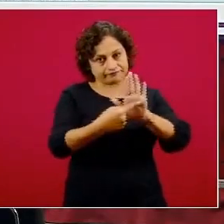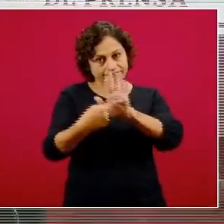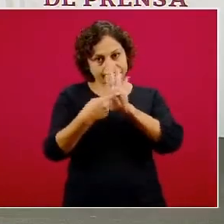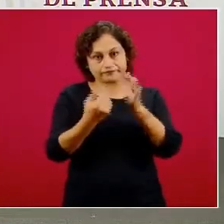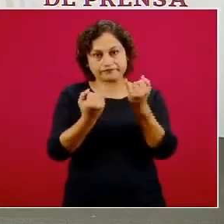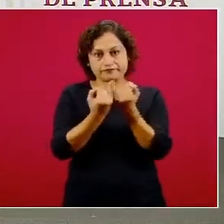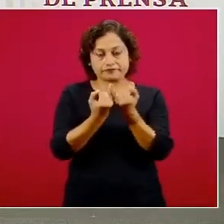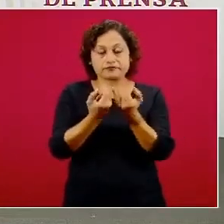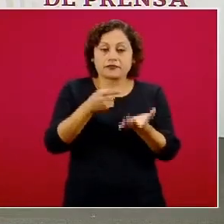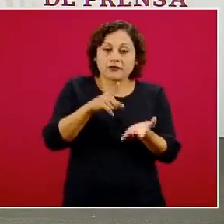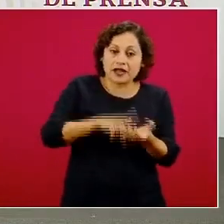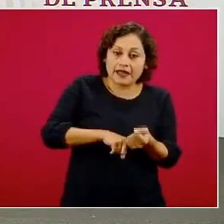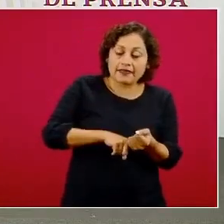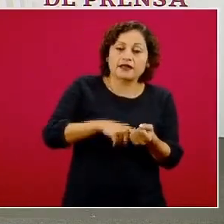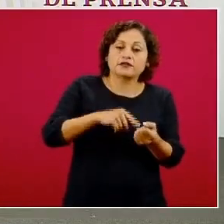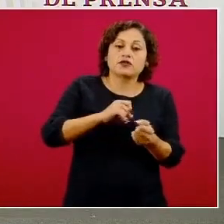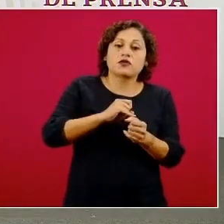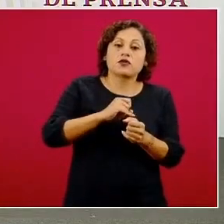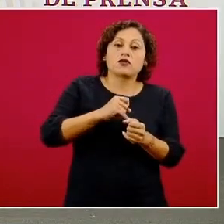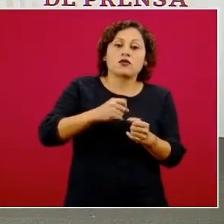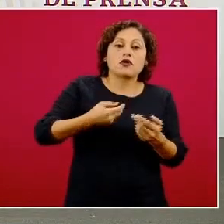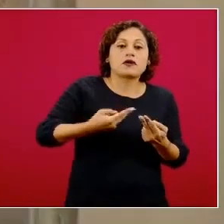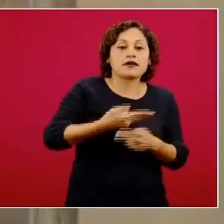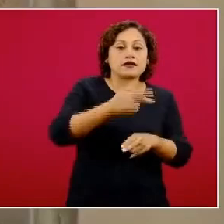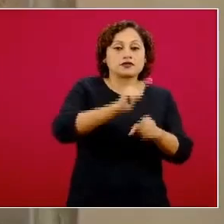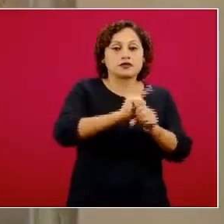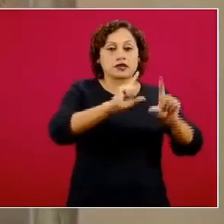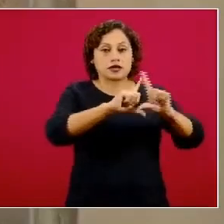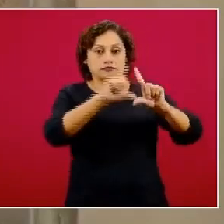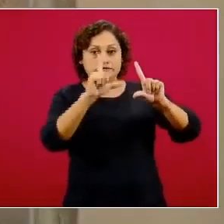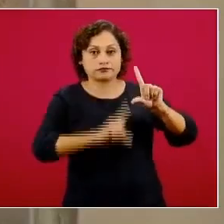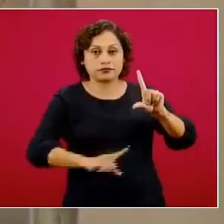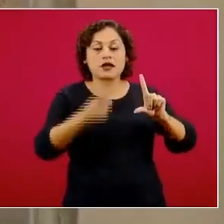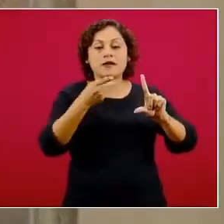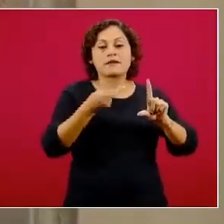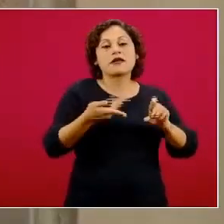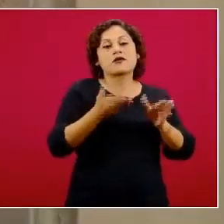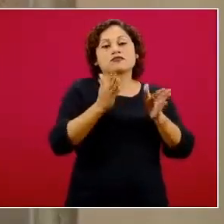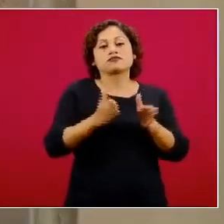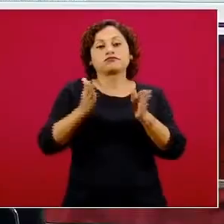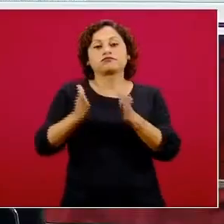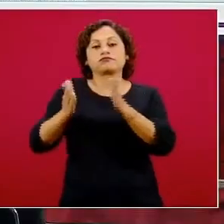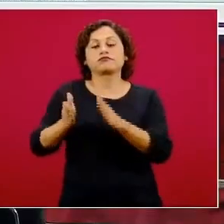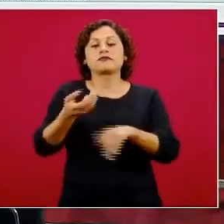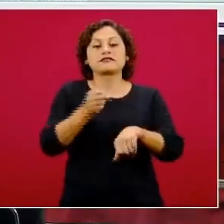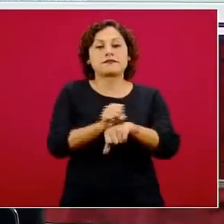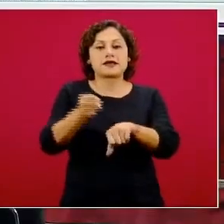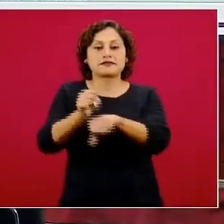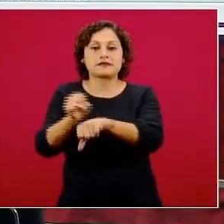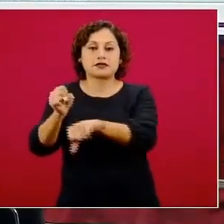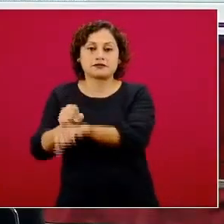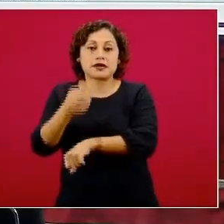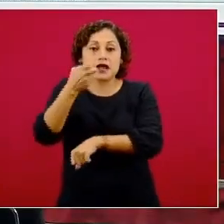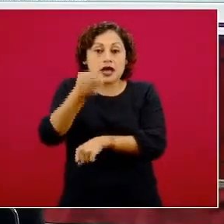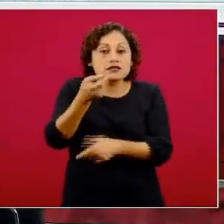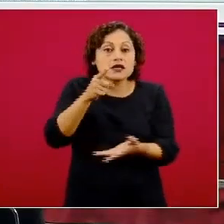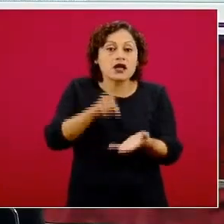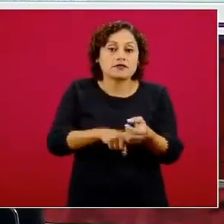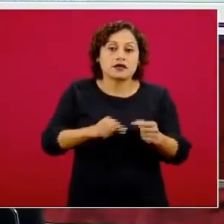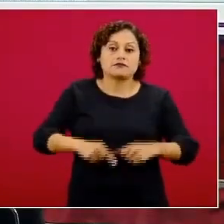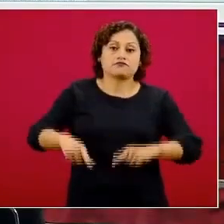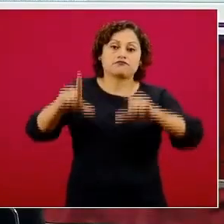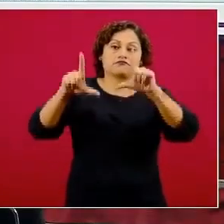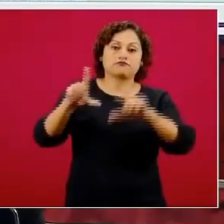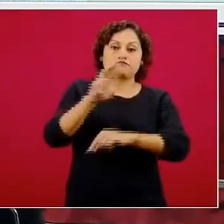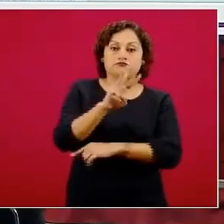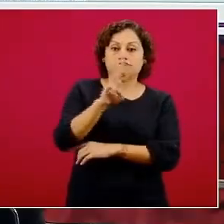la situación nacional, pero esta va a ser de manera semanal. Son productos que ustedes pueden encontrar también en la página de la Dirección